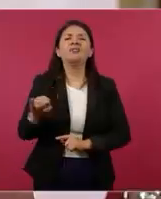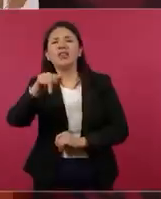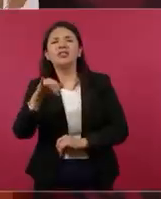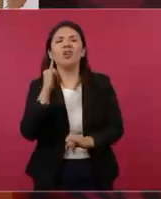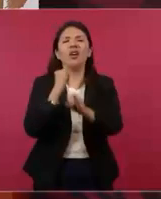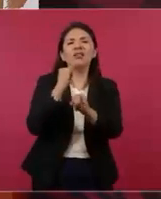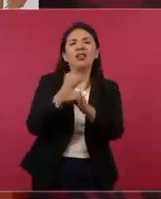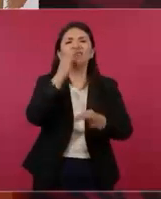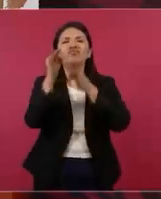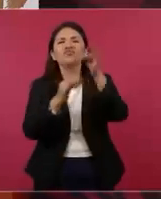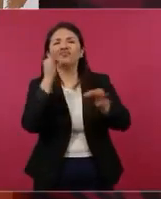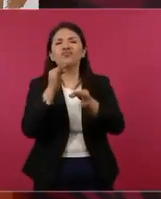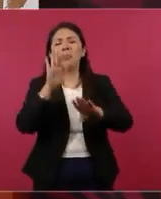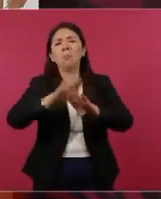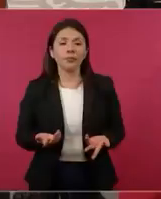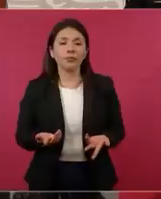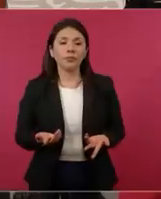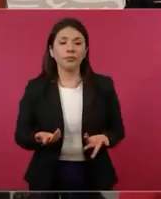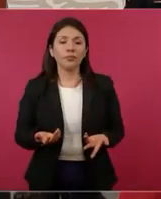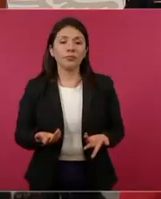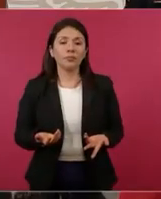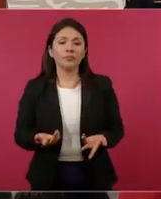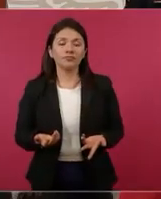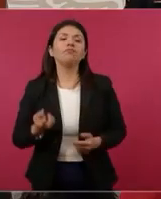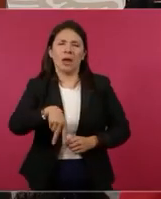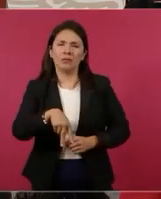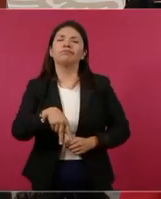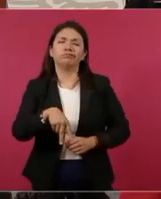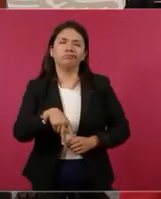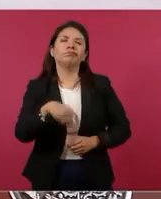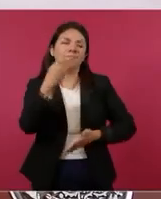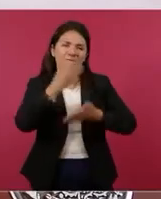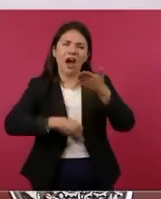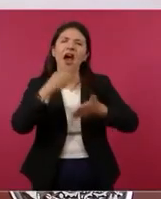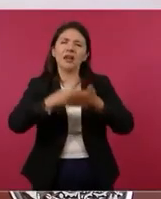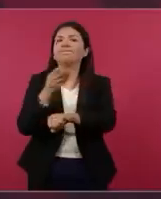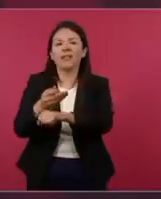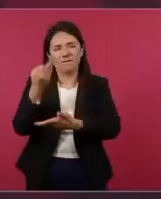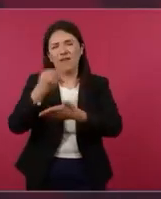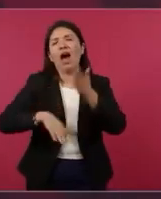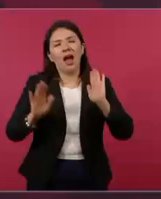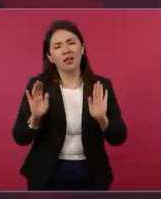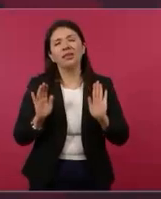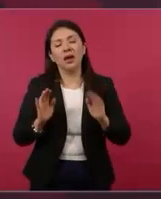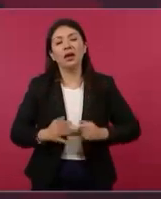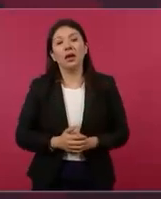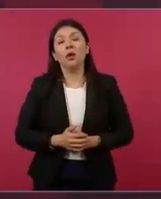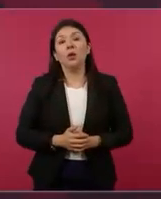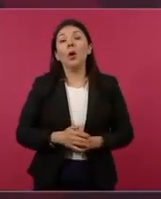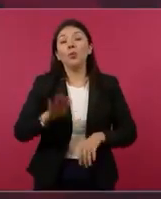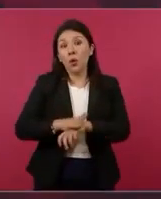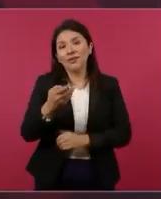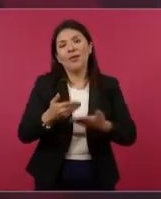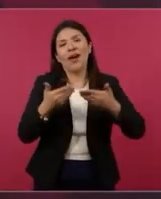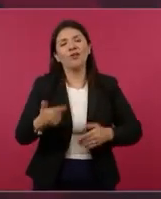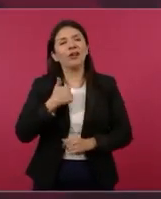medios, de la función de los medios. Sí hacen falta muchas cosas por hacer, de ahí que esté yo